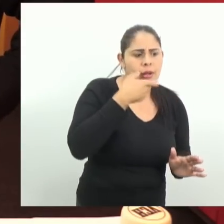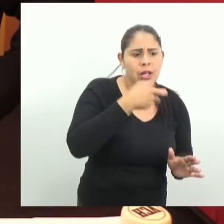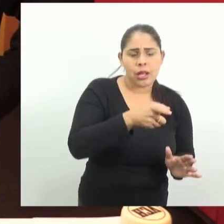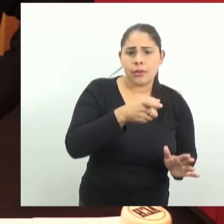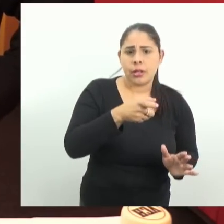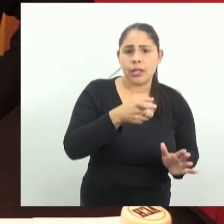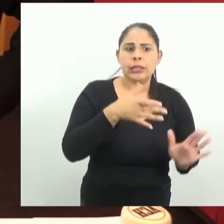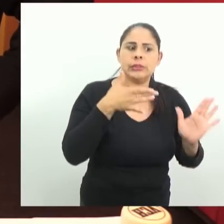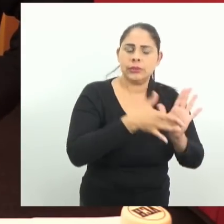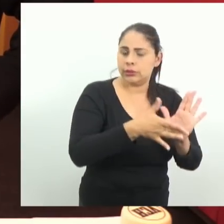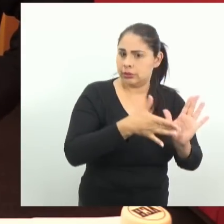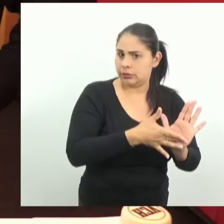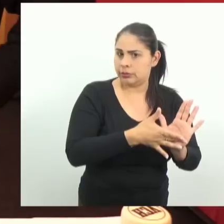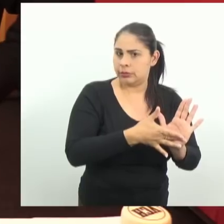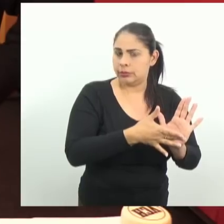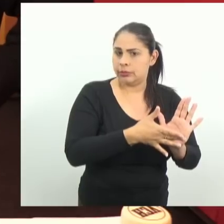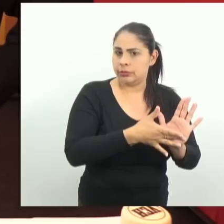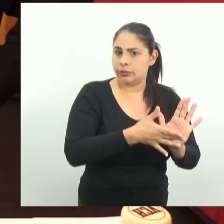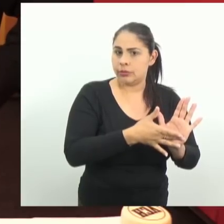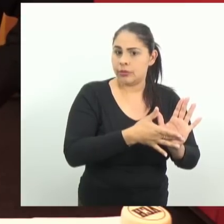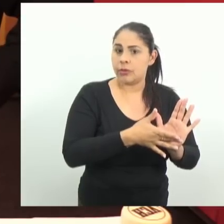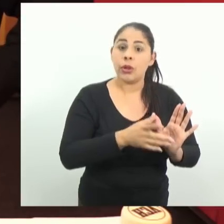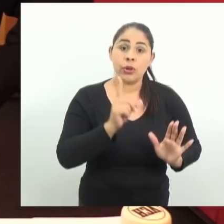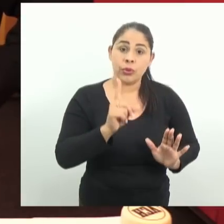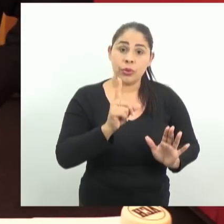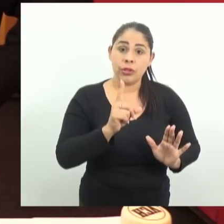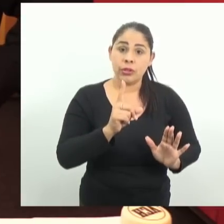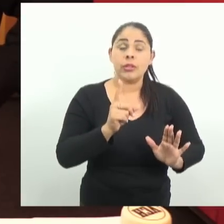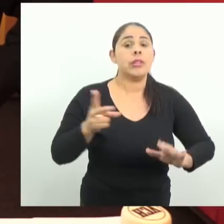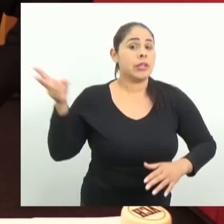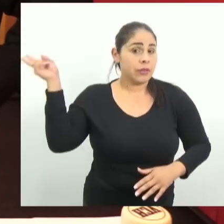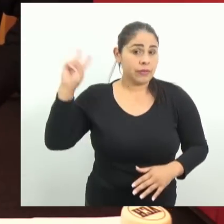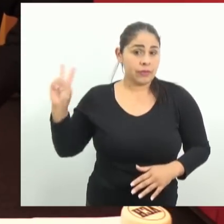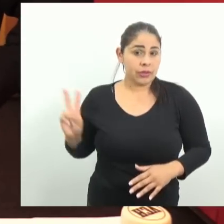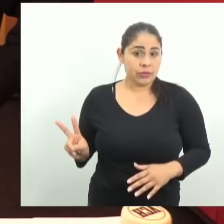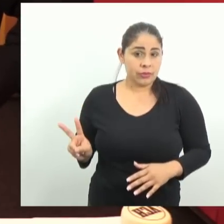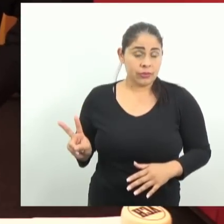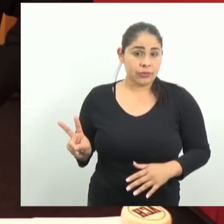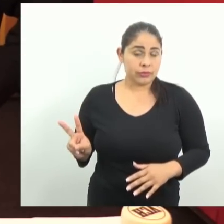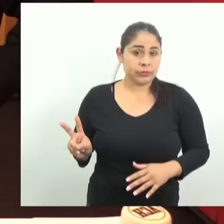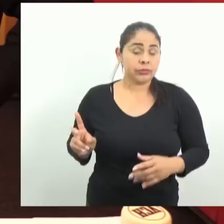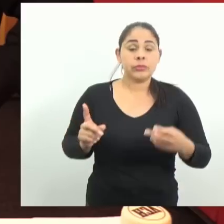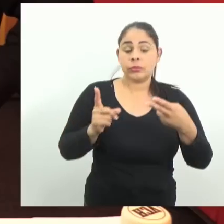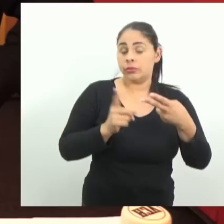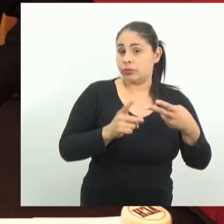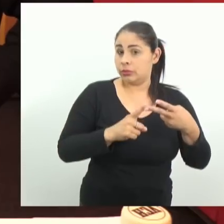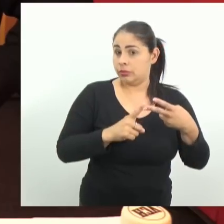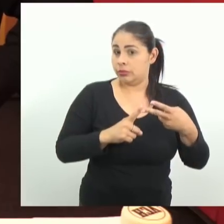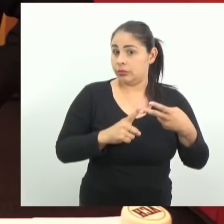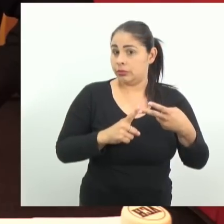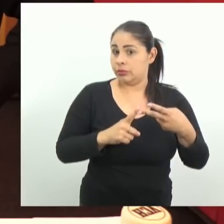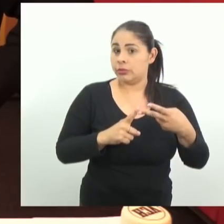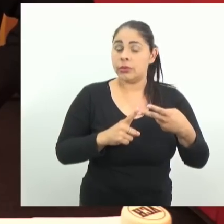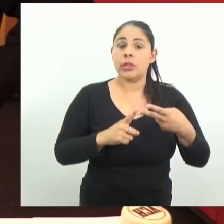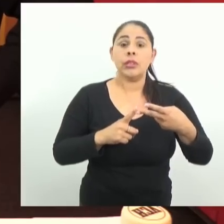palabra. Una de ellas es el logos y hay otra muy conocida que se llama